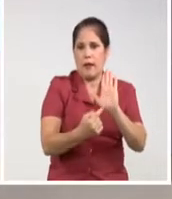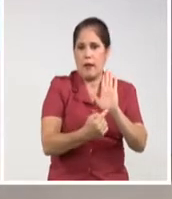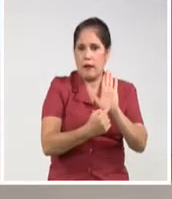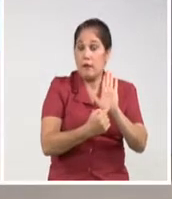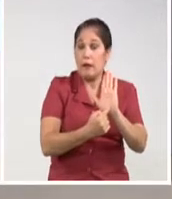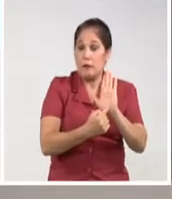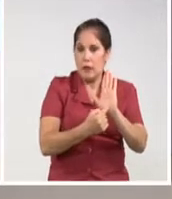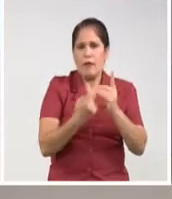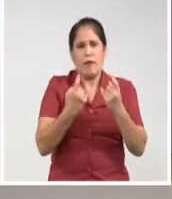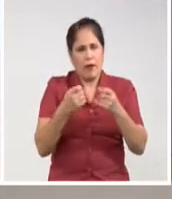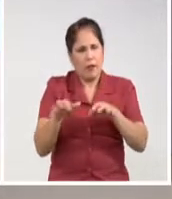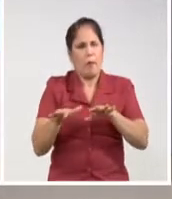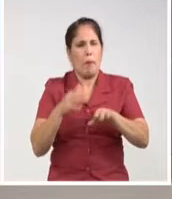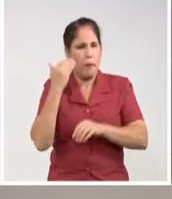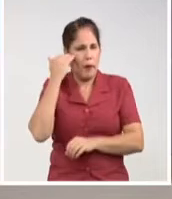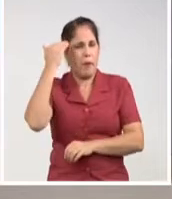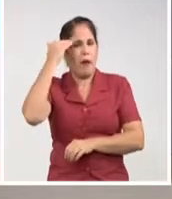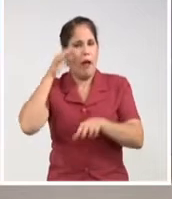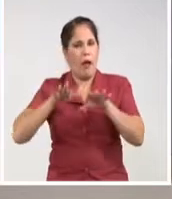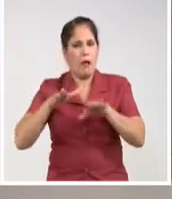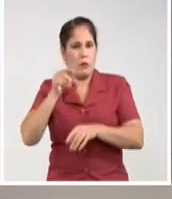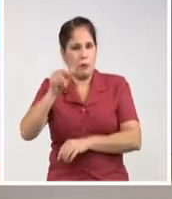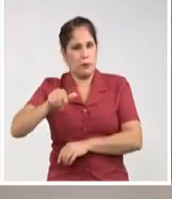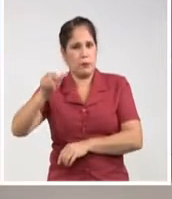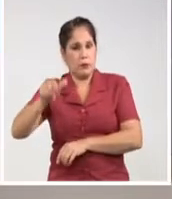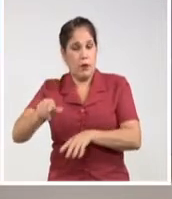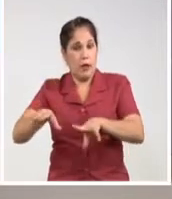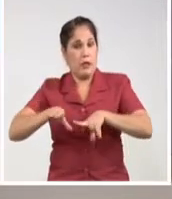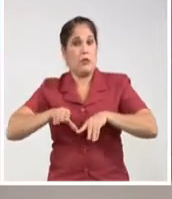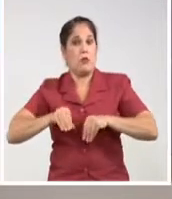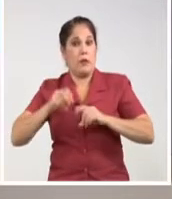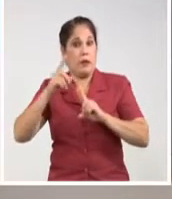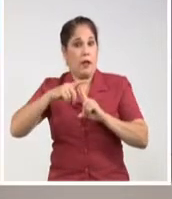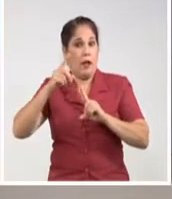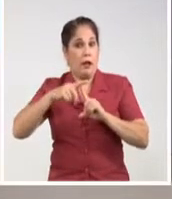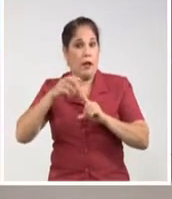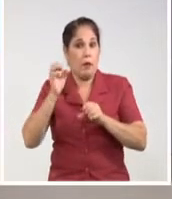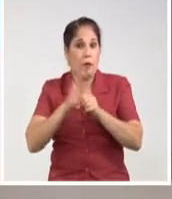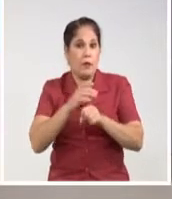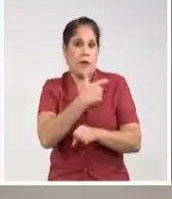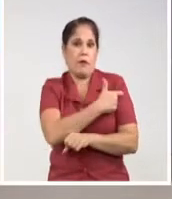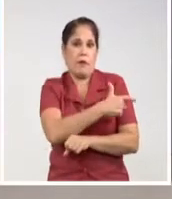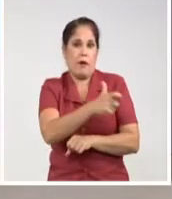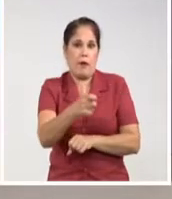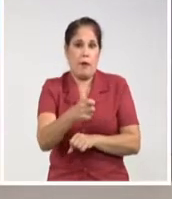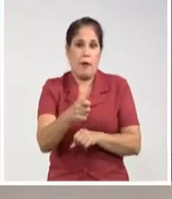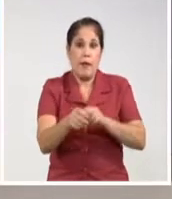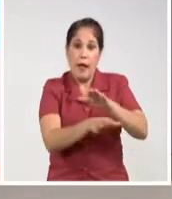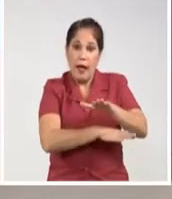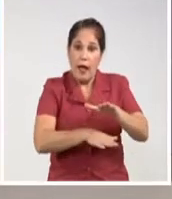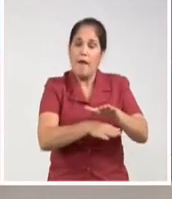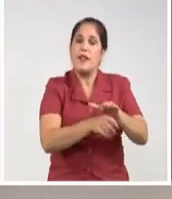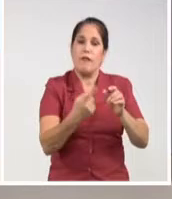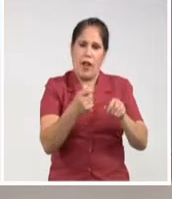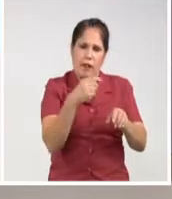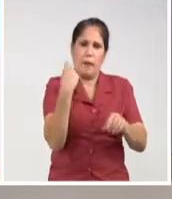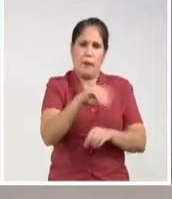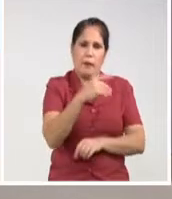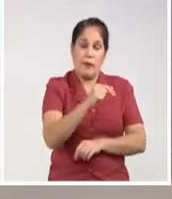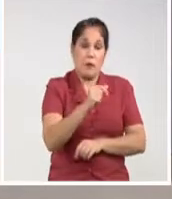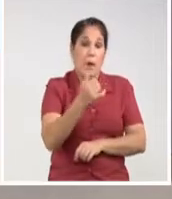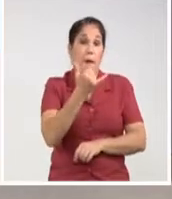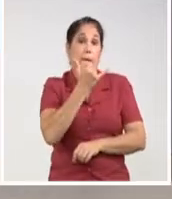y ha faltado preparación en algunas personas que han asumido esta tarea, sobre todo en la base, en los vacunatorios. Y una mala